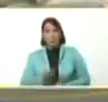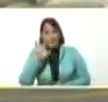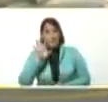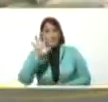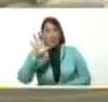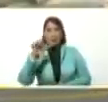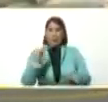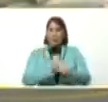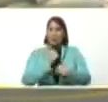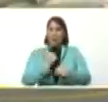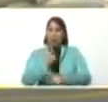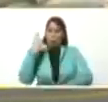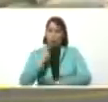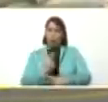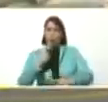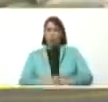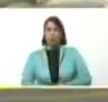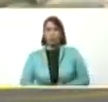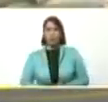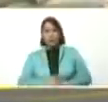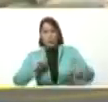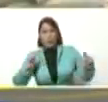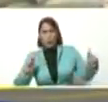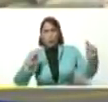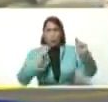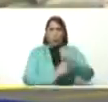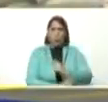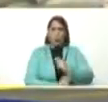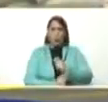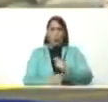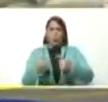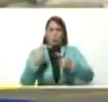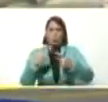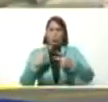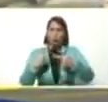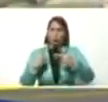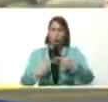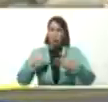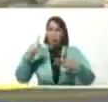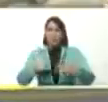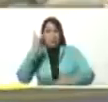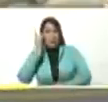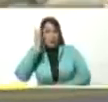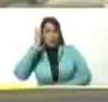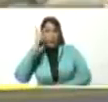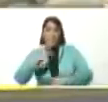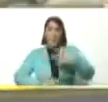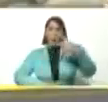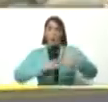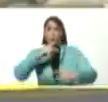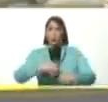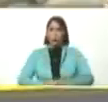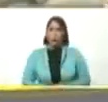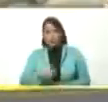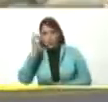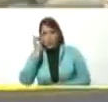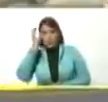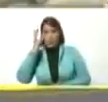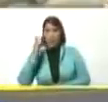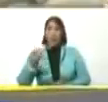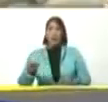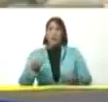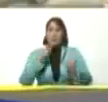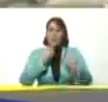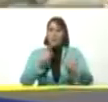el trabajo, la transformación de la materia prima, la creación de productos, la creación de